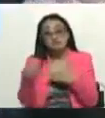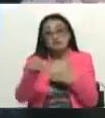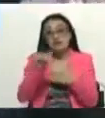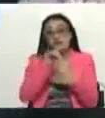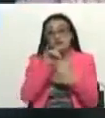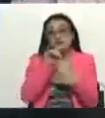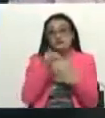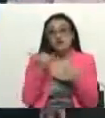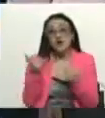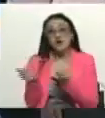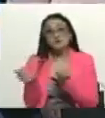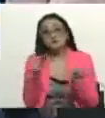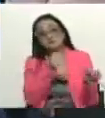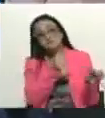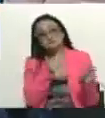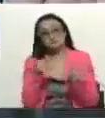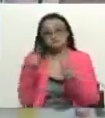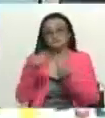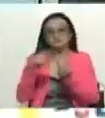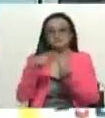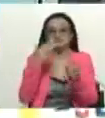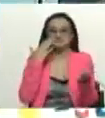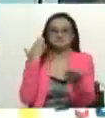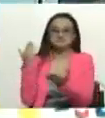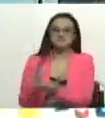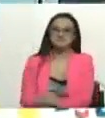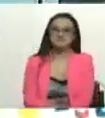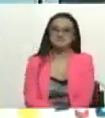atentos. Por ahora vamos a retornar el contacto al estudio. Adelante. Se convierte.